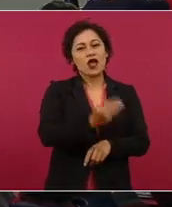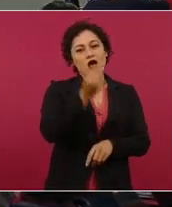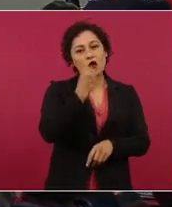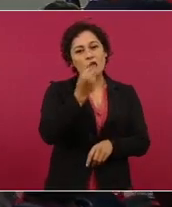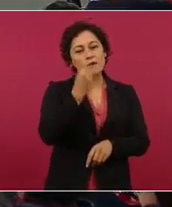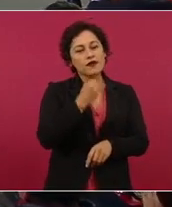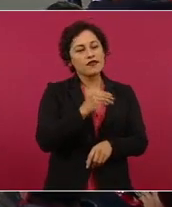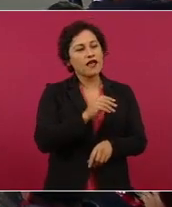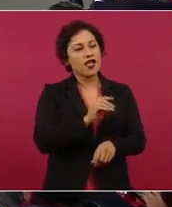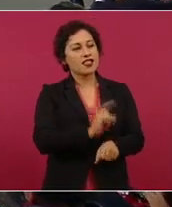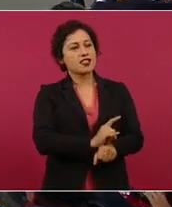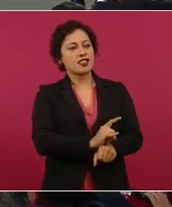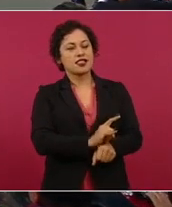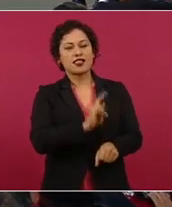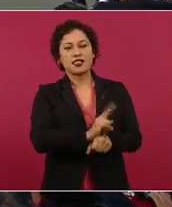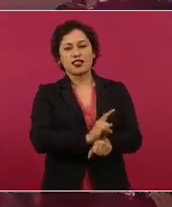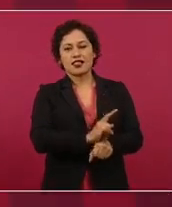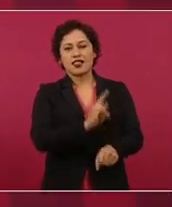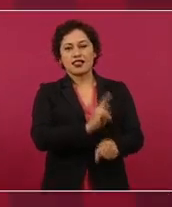No,